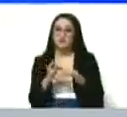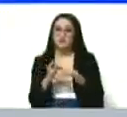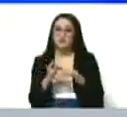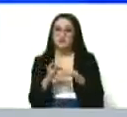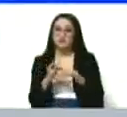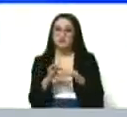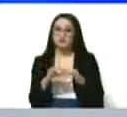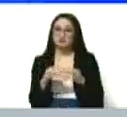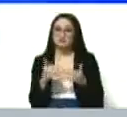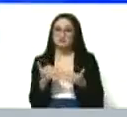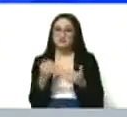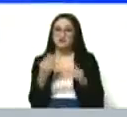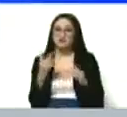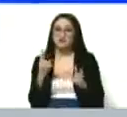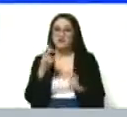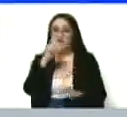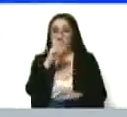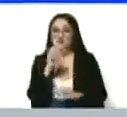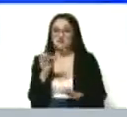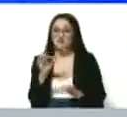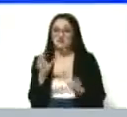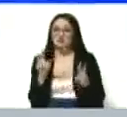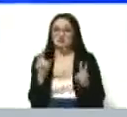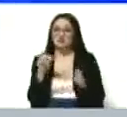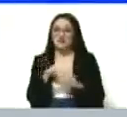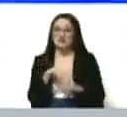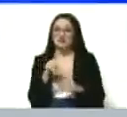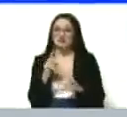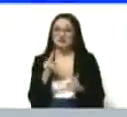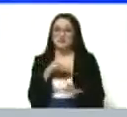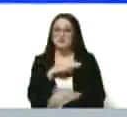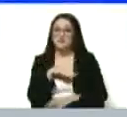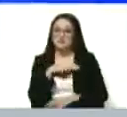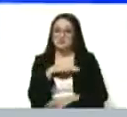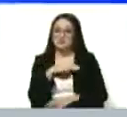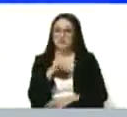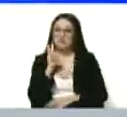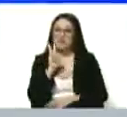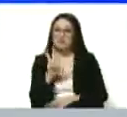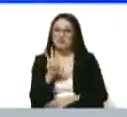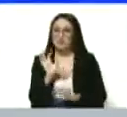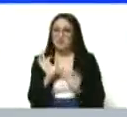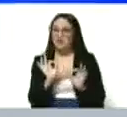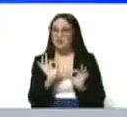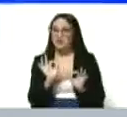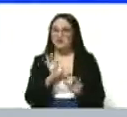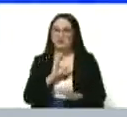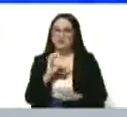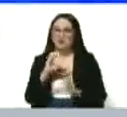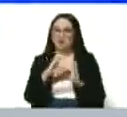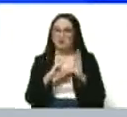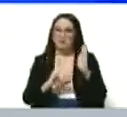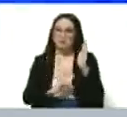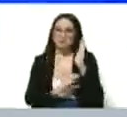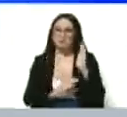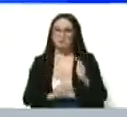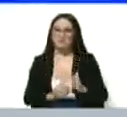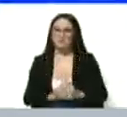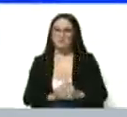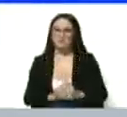los retos del nuevo milenio dentro del contexto de la misión y visión originaria de la OPEP.